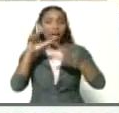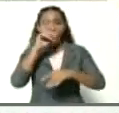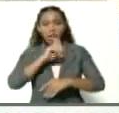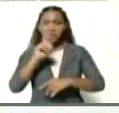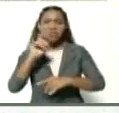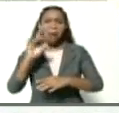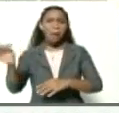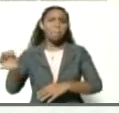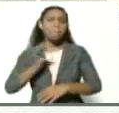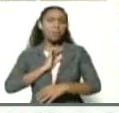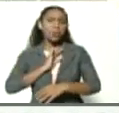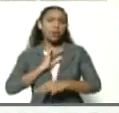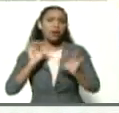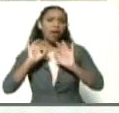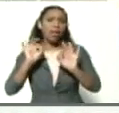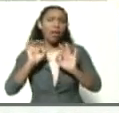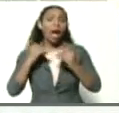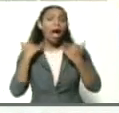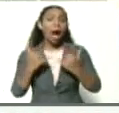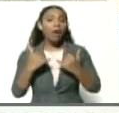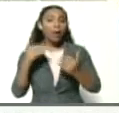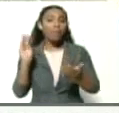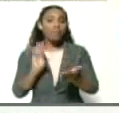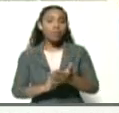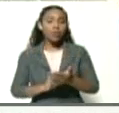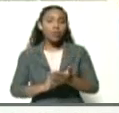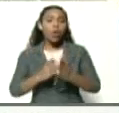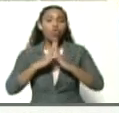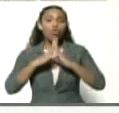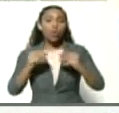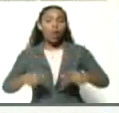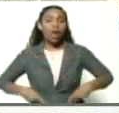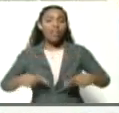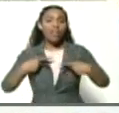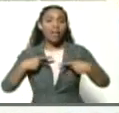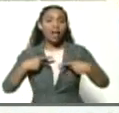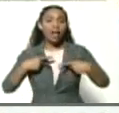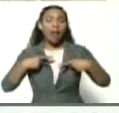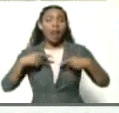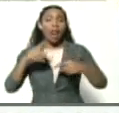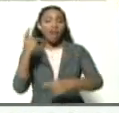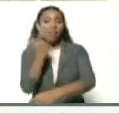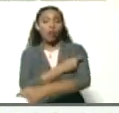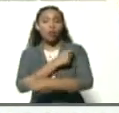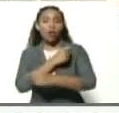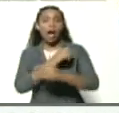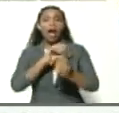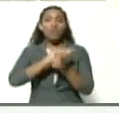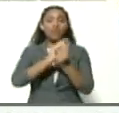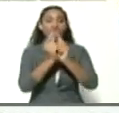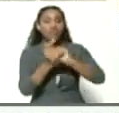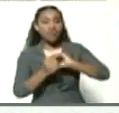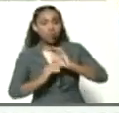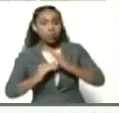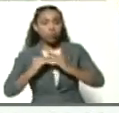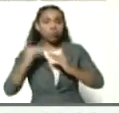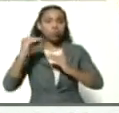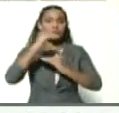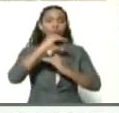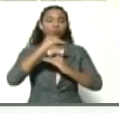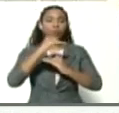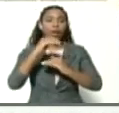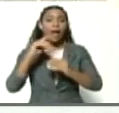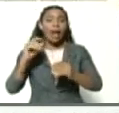te contagiabas de fiebre amarilla. Ahora te la ponen para toda la vida. Las vacunas van evolucionando. La primera generación de vacunas